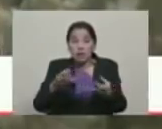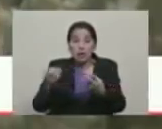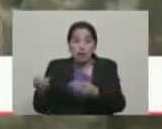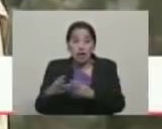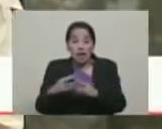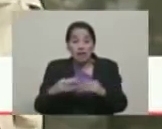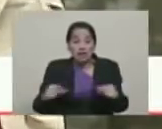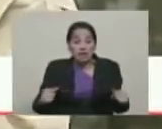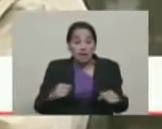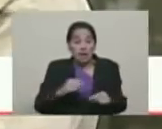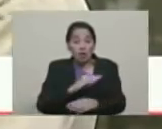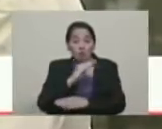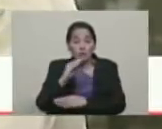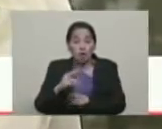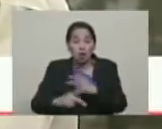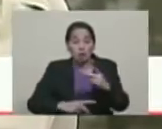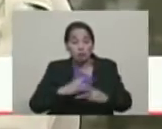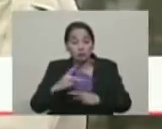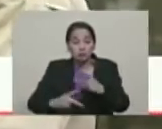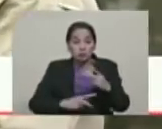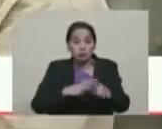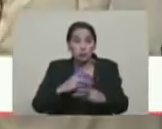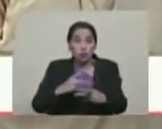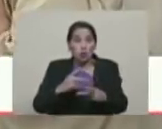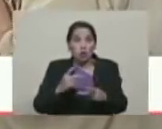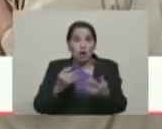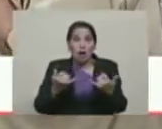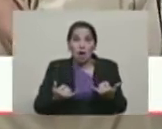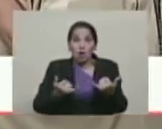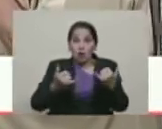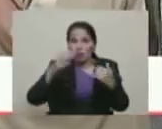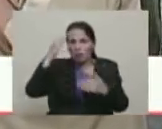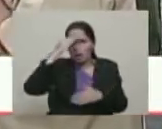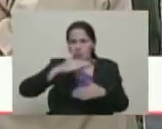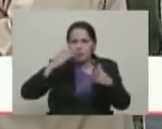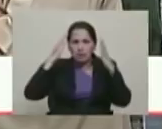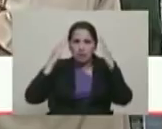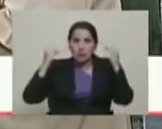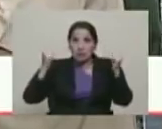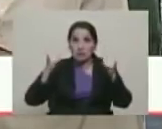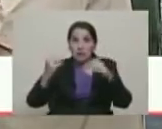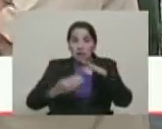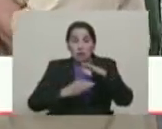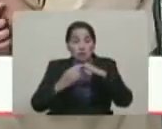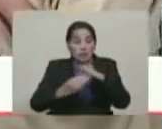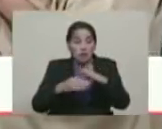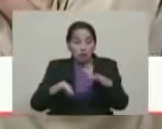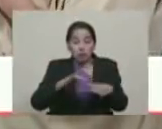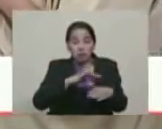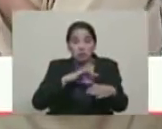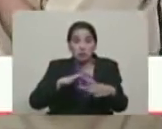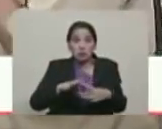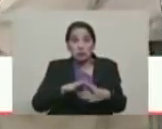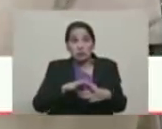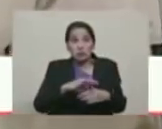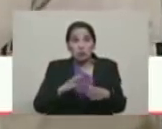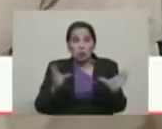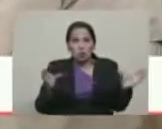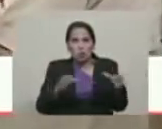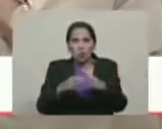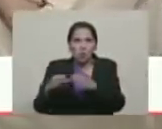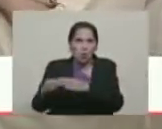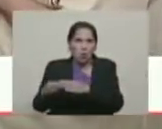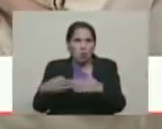y de la protección, que ahora con la milicia nosotros pudiéramos crear la brigada de protección de semillas, las escuadrones,